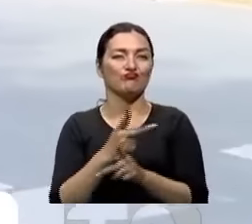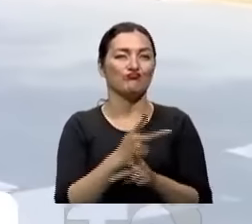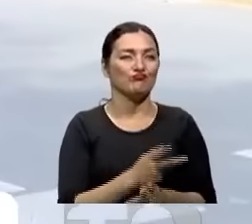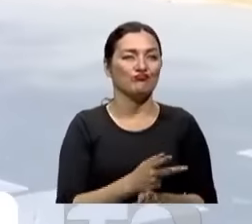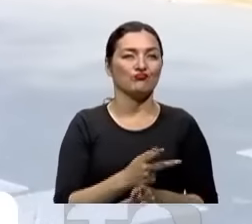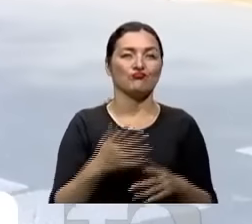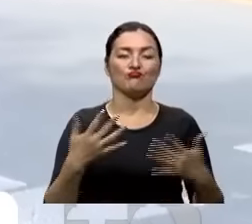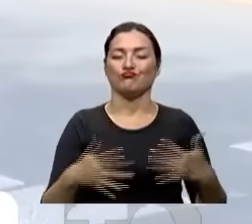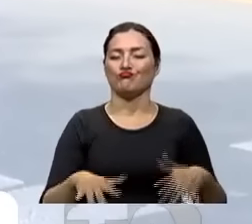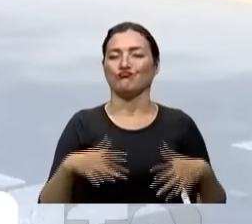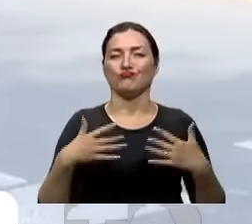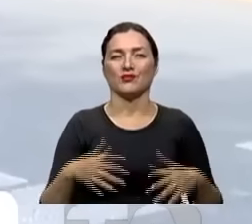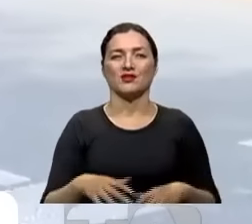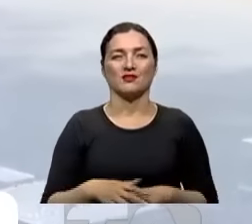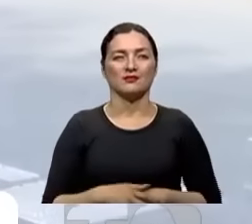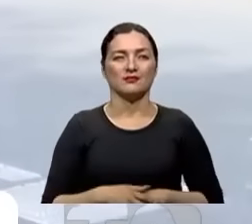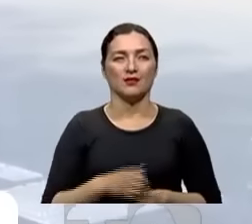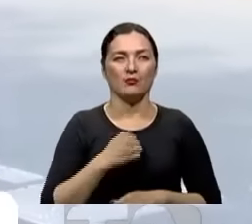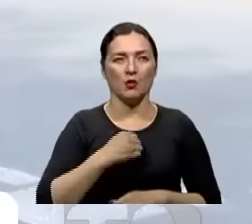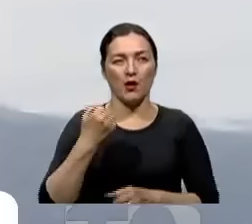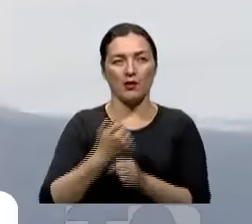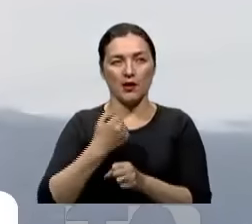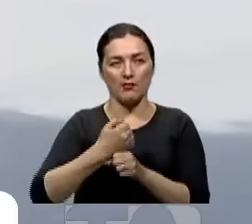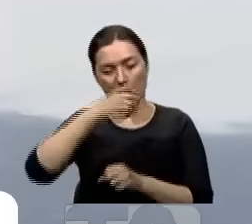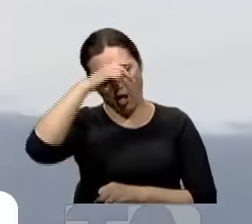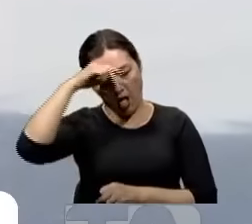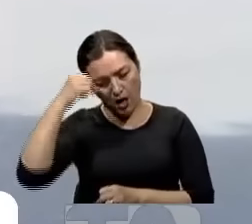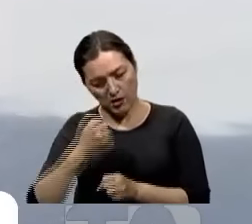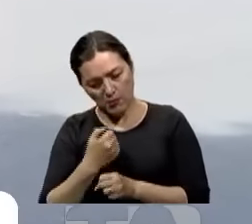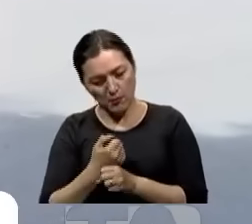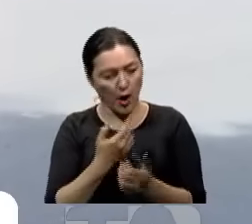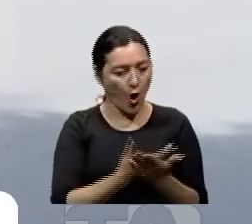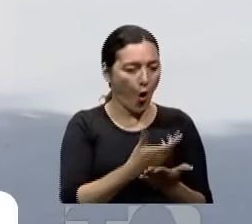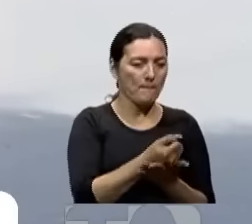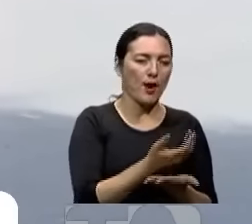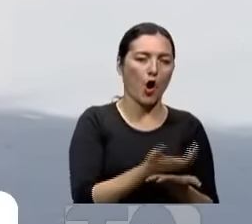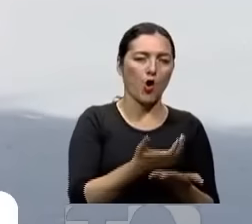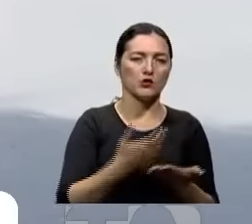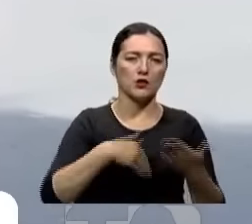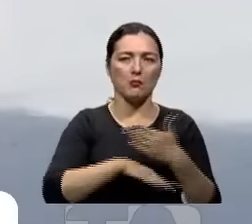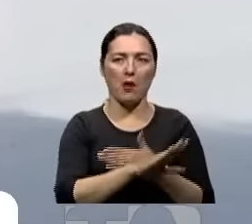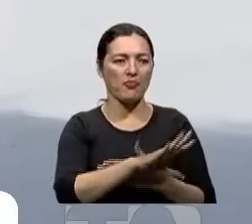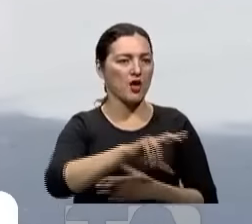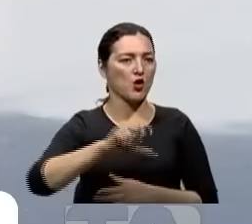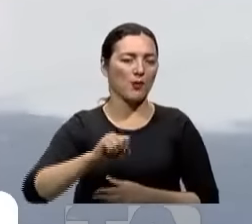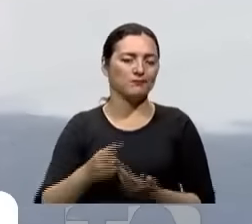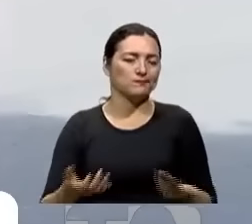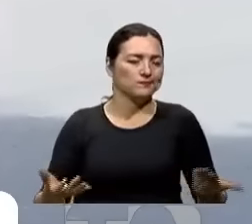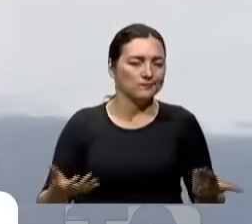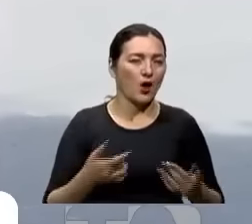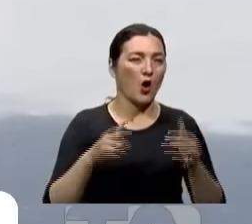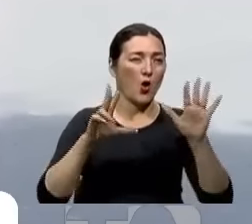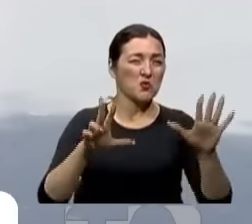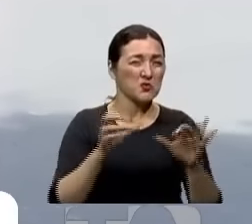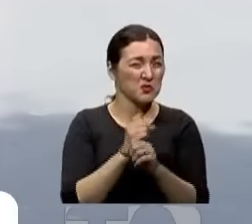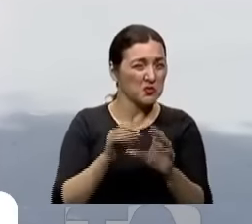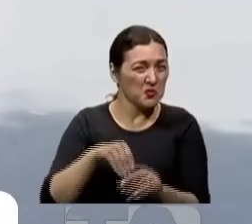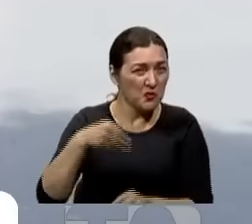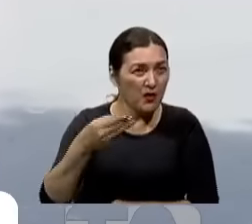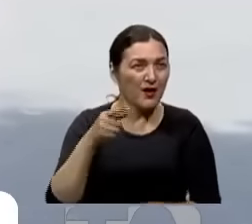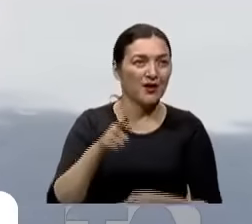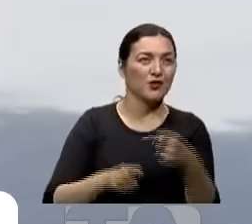costado comprar con nuestro sudor de la frente. Pasado las 7, 8 de la noche ya no se puede salir ya. Luego escucho